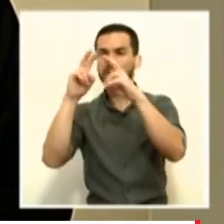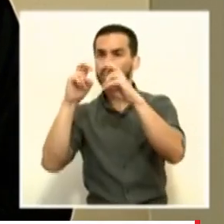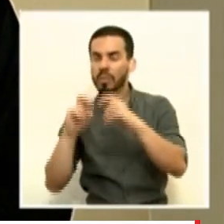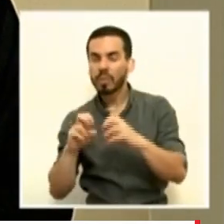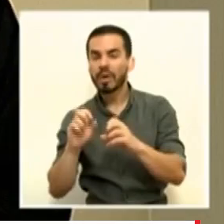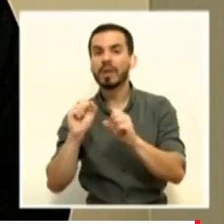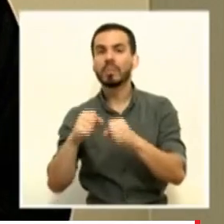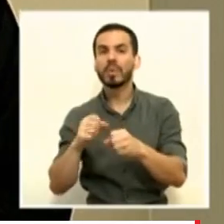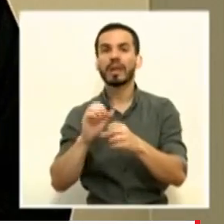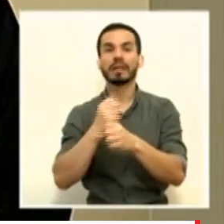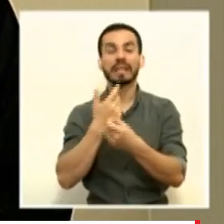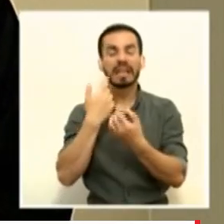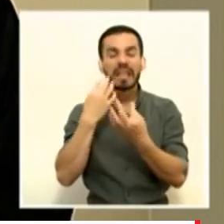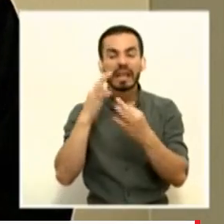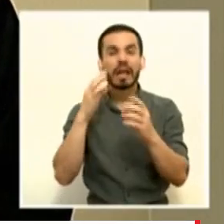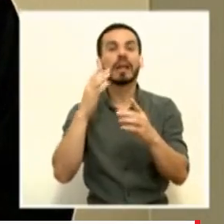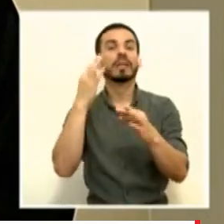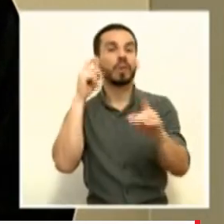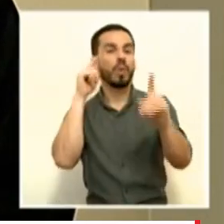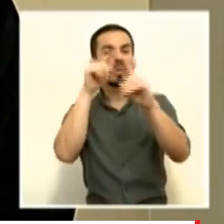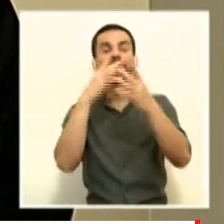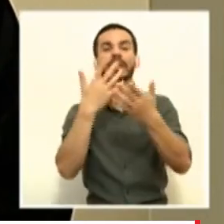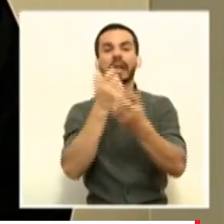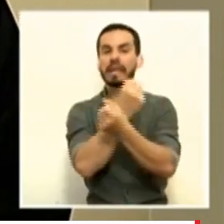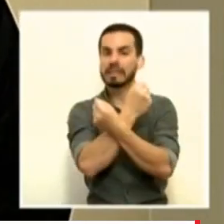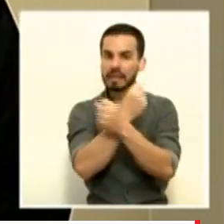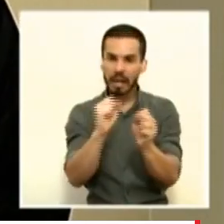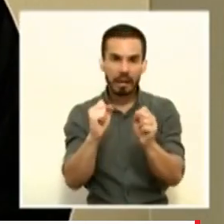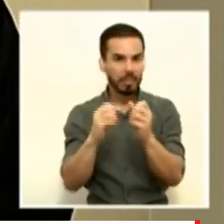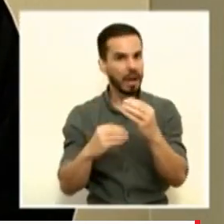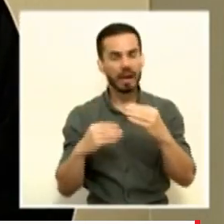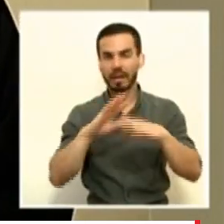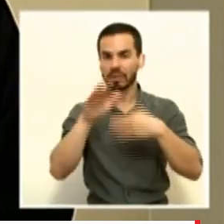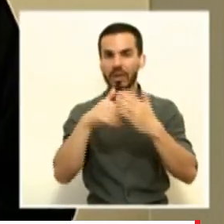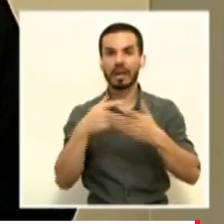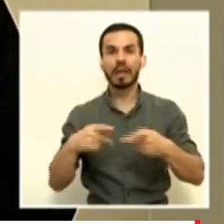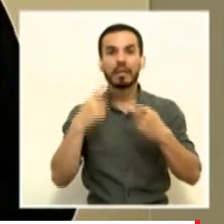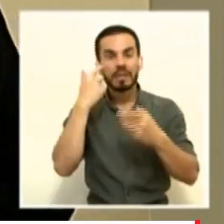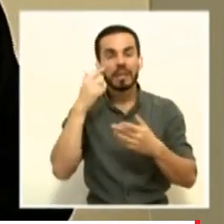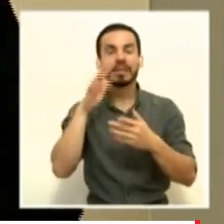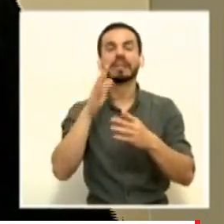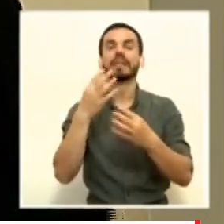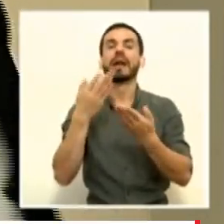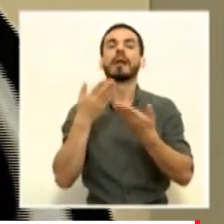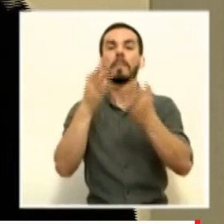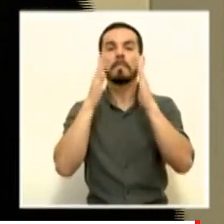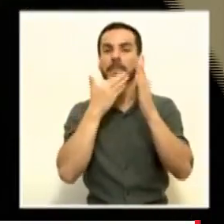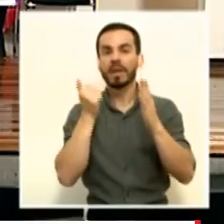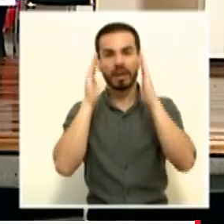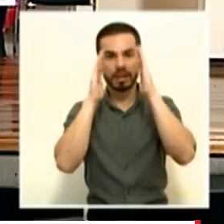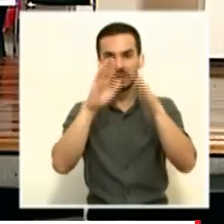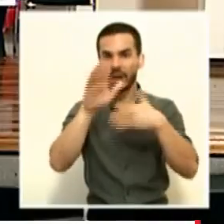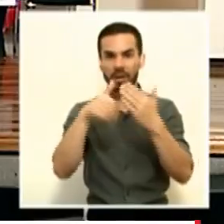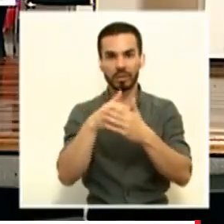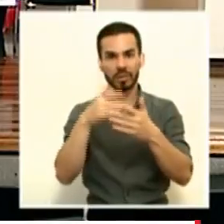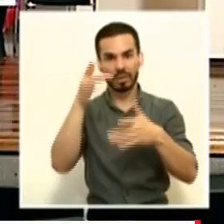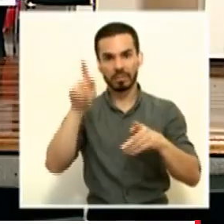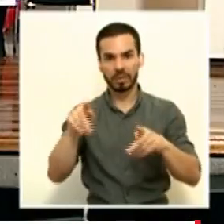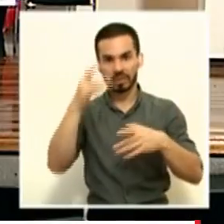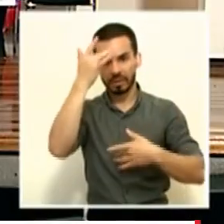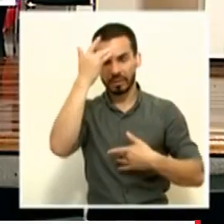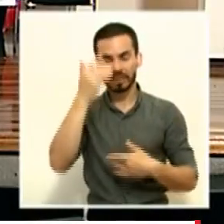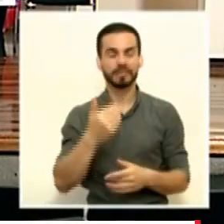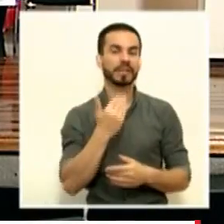consigna es salvar la mayor cantidad de vidas y brindarle la mejor atención posible a todos los pacientes. Muchísimas gracias, doctor Mario Ruiz. Muchísimas